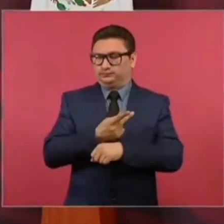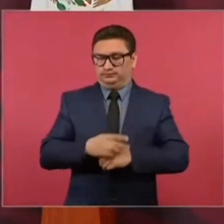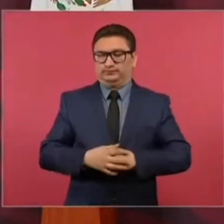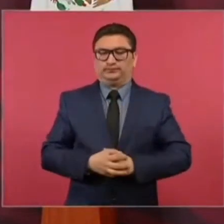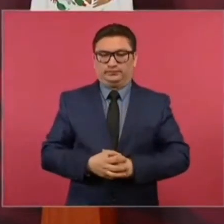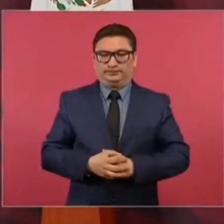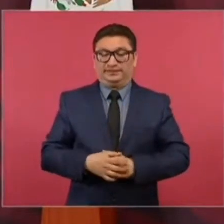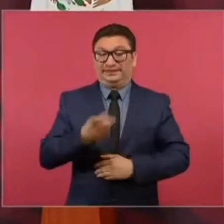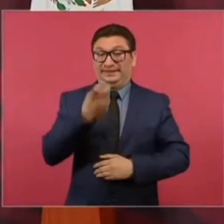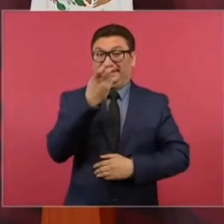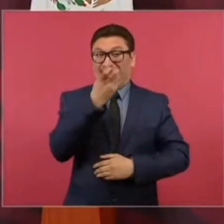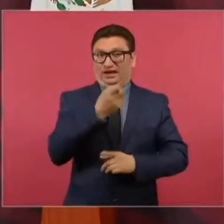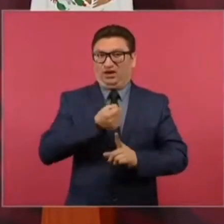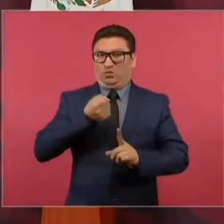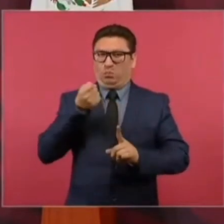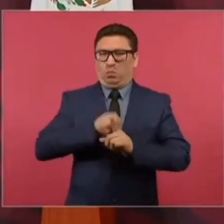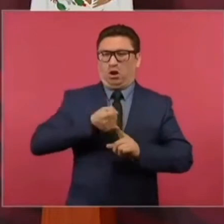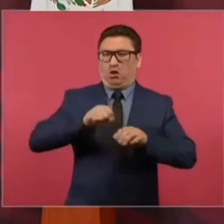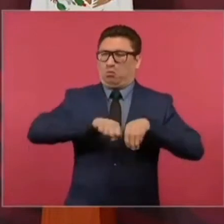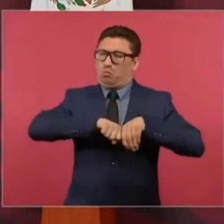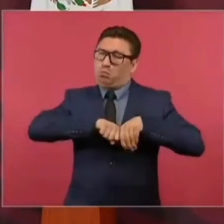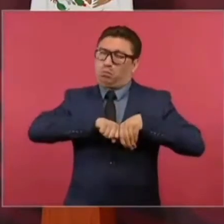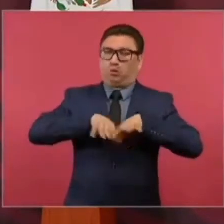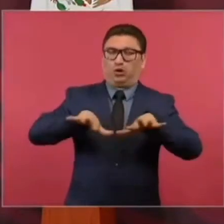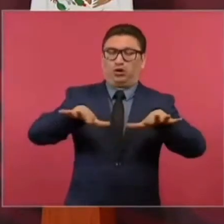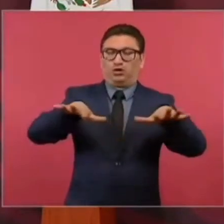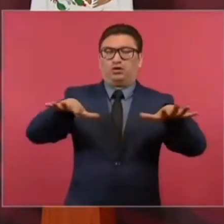Y esto es lo que impacta mucho, sobre todo,